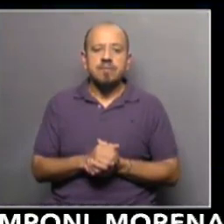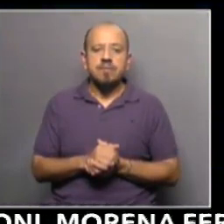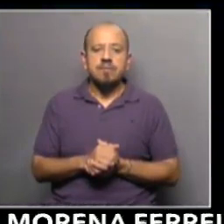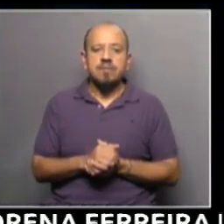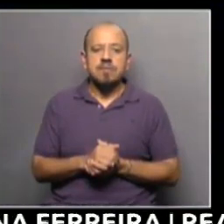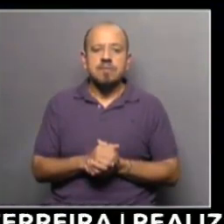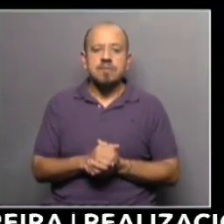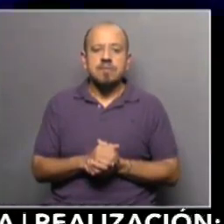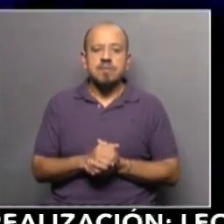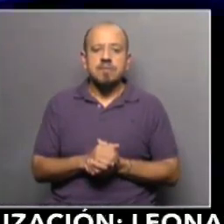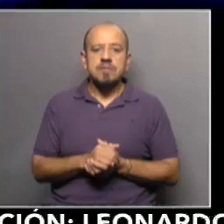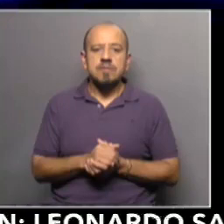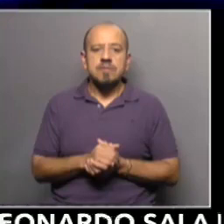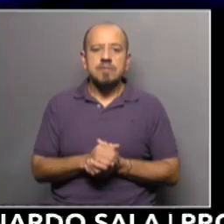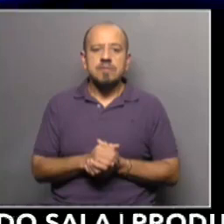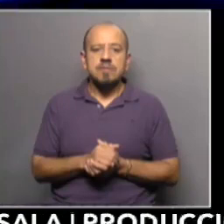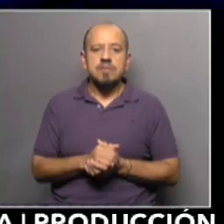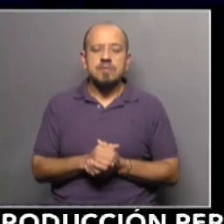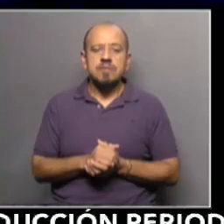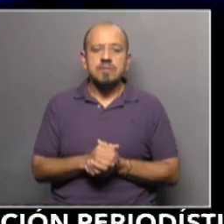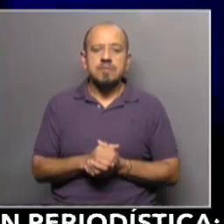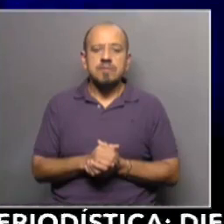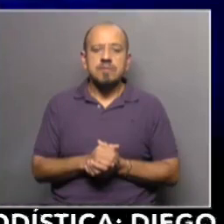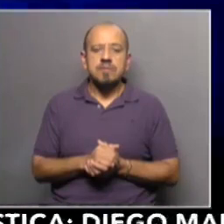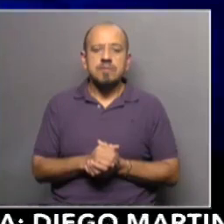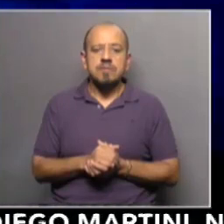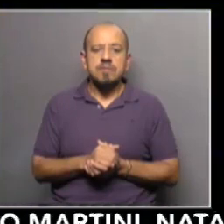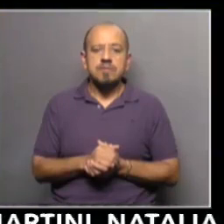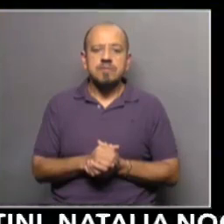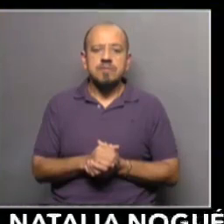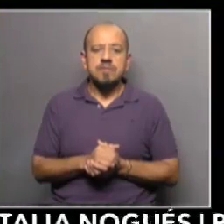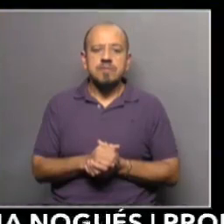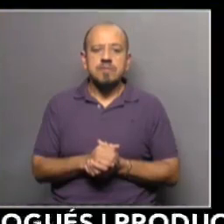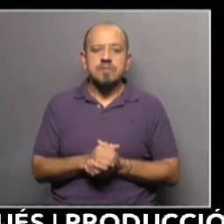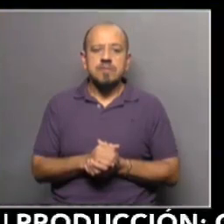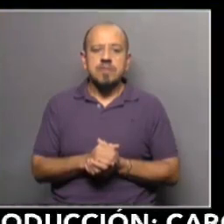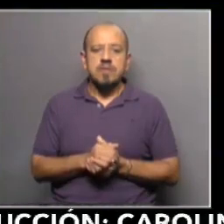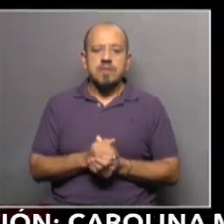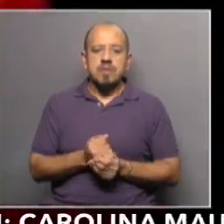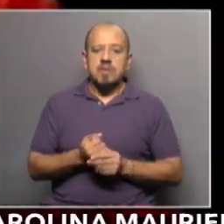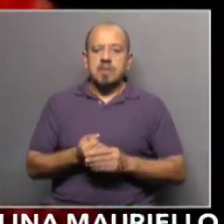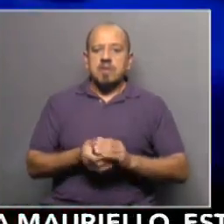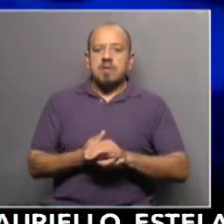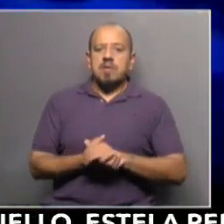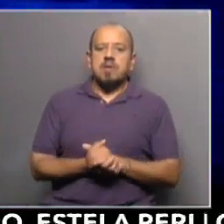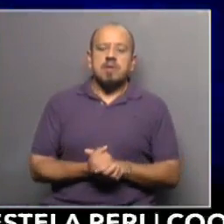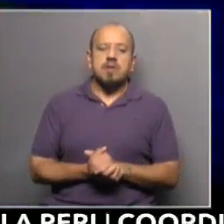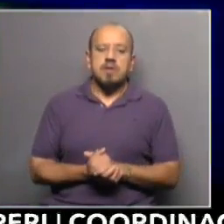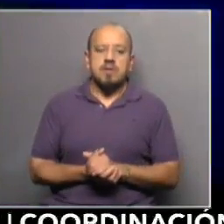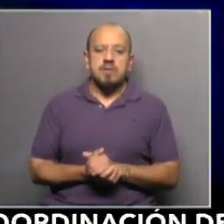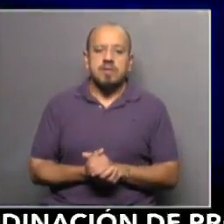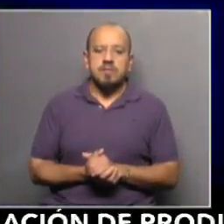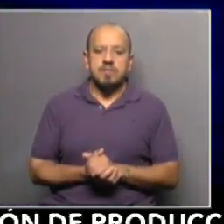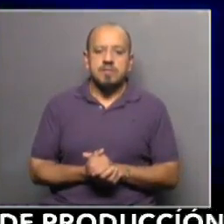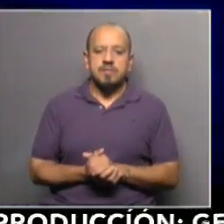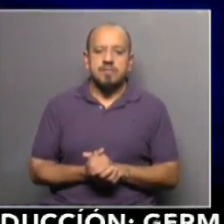encontrar. Busco y rebusco en el cajón. Esta muñeca